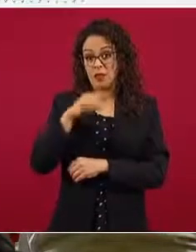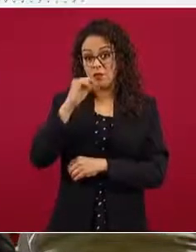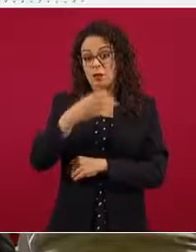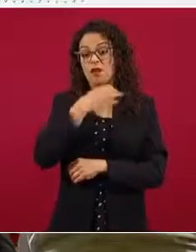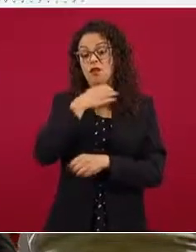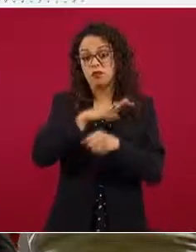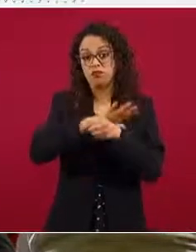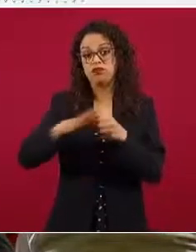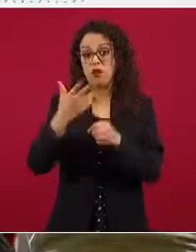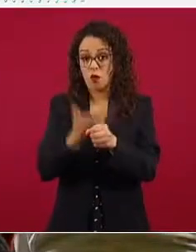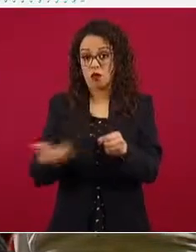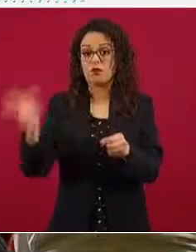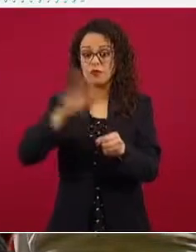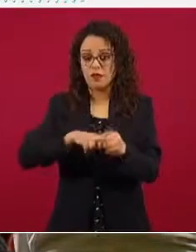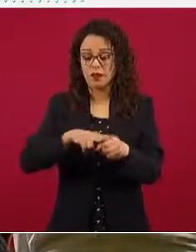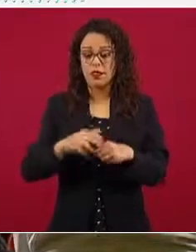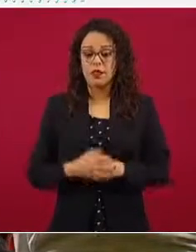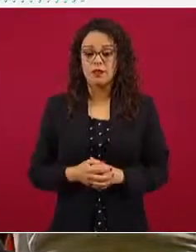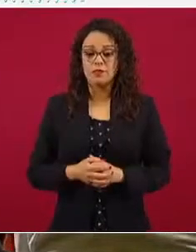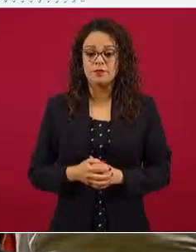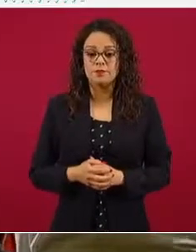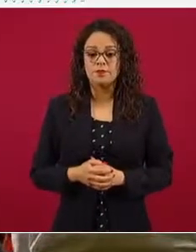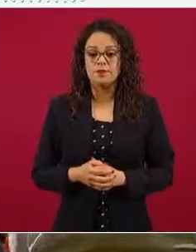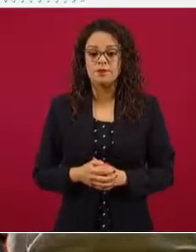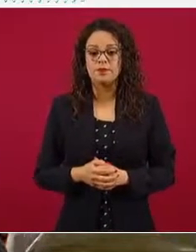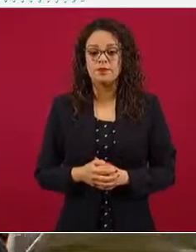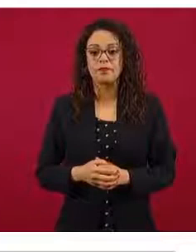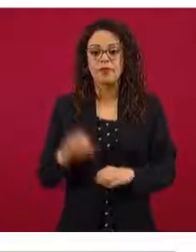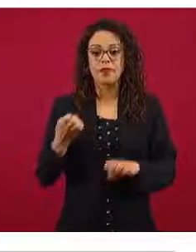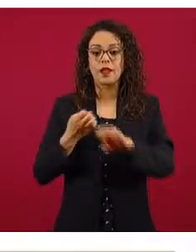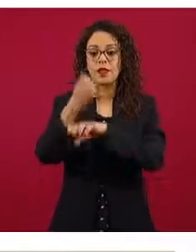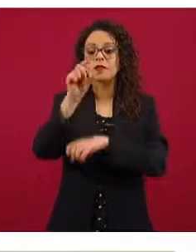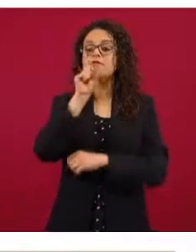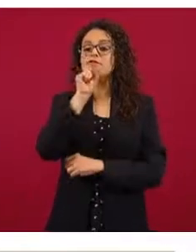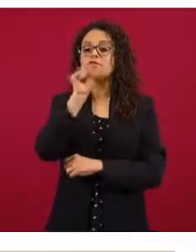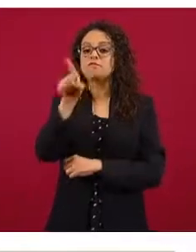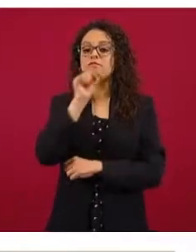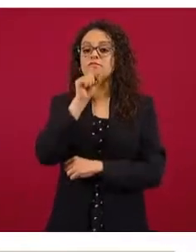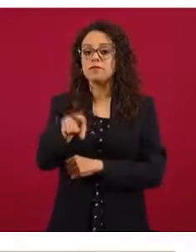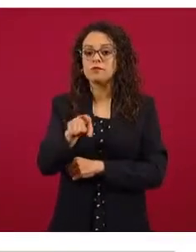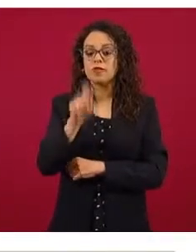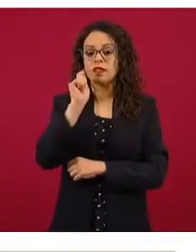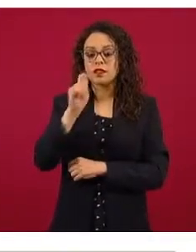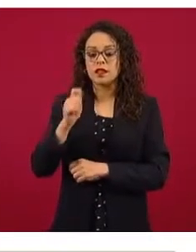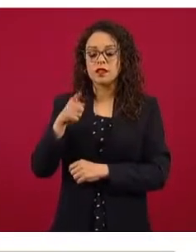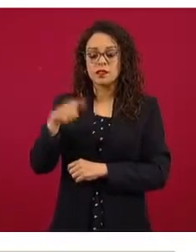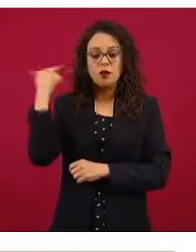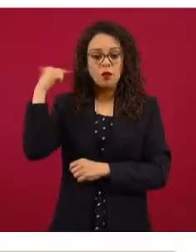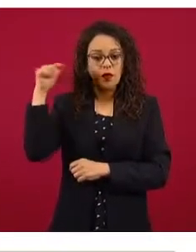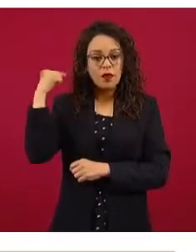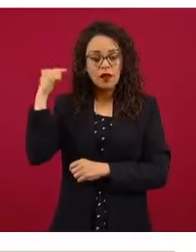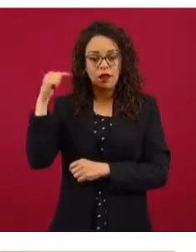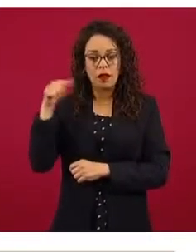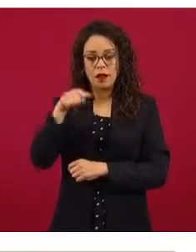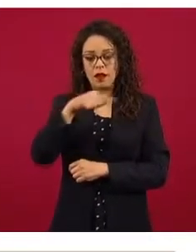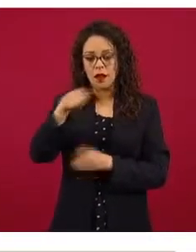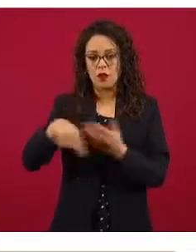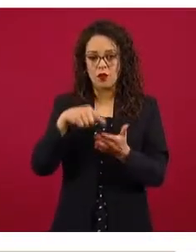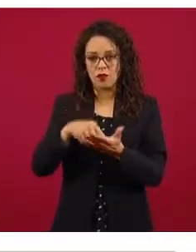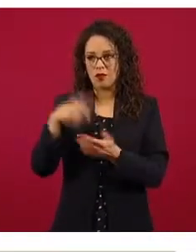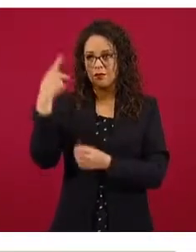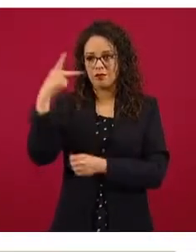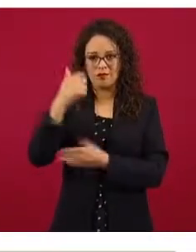hospitales. En el caso de Jalisco, también dominado por Guadalajara y la zona conurbada de la capital del